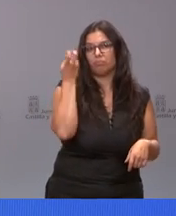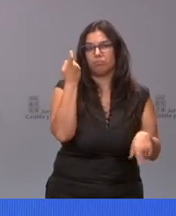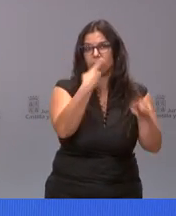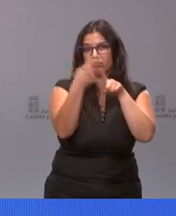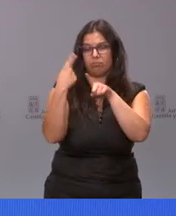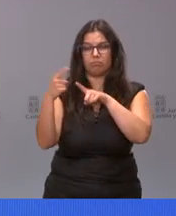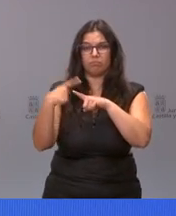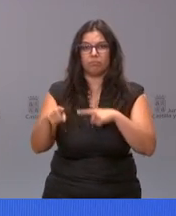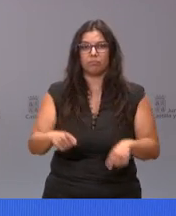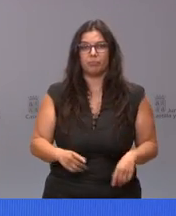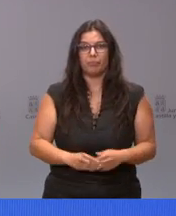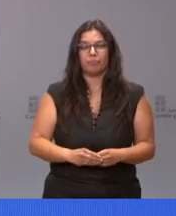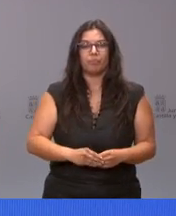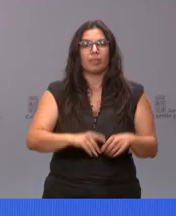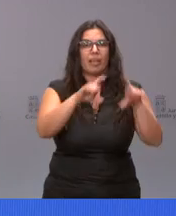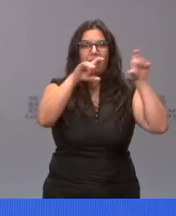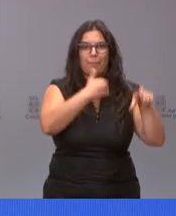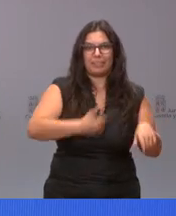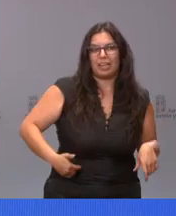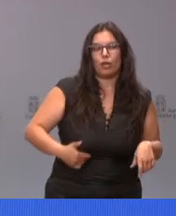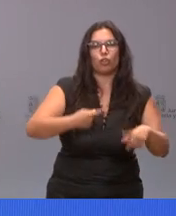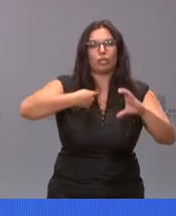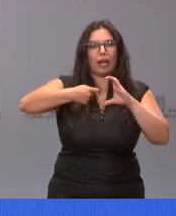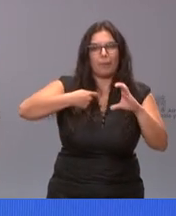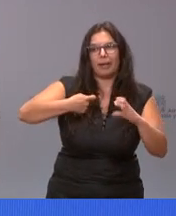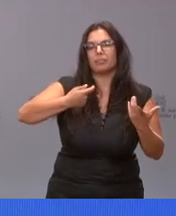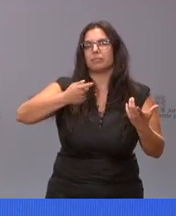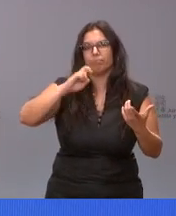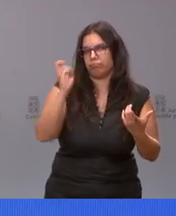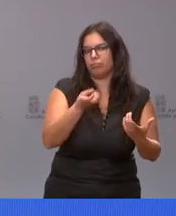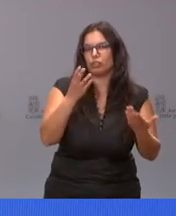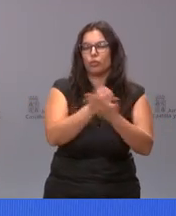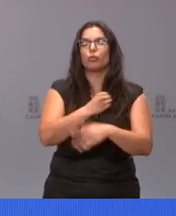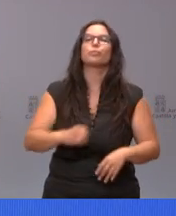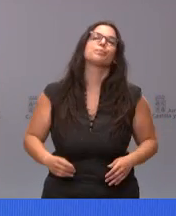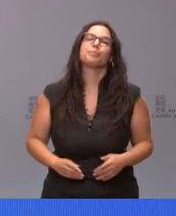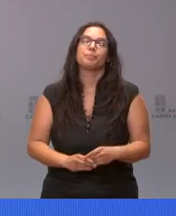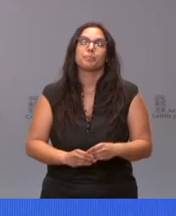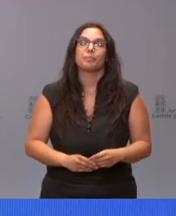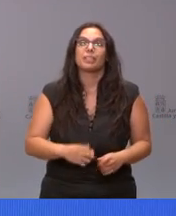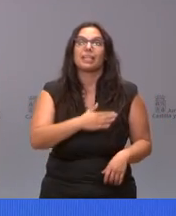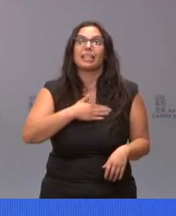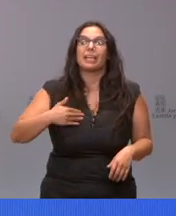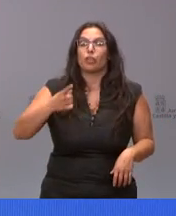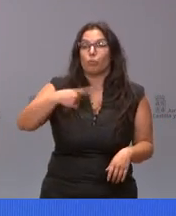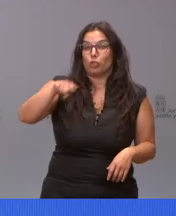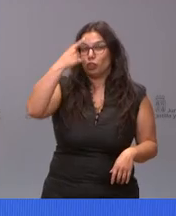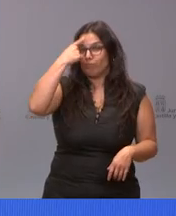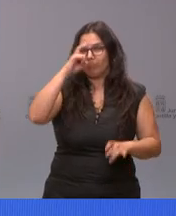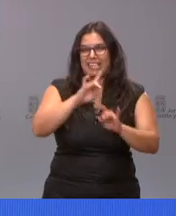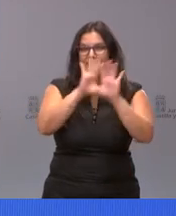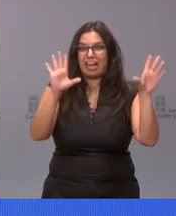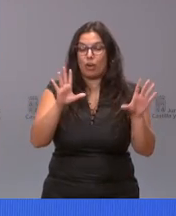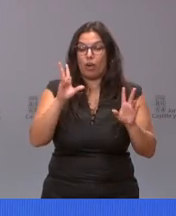las distintas representaciones, la COE, las cámaras de comercio. Yo quiero que tengáis todos claro que en esta